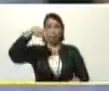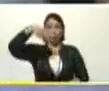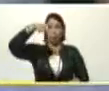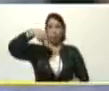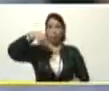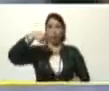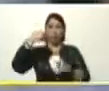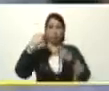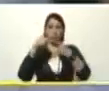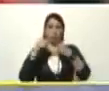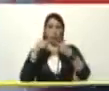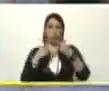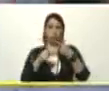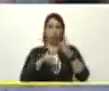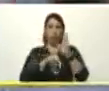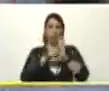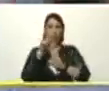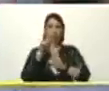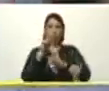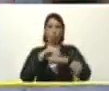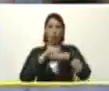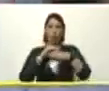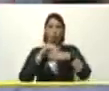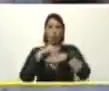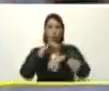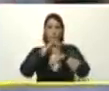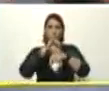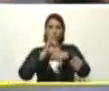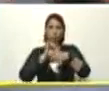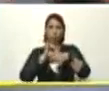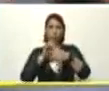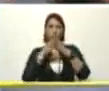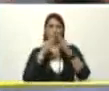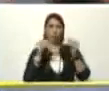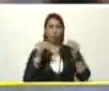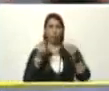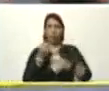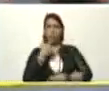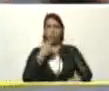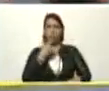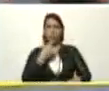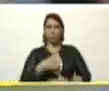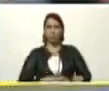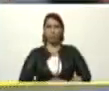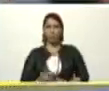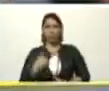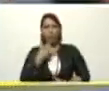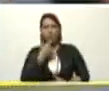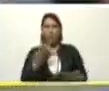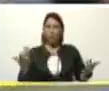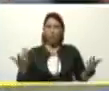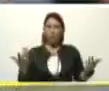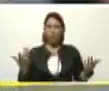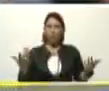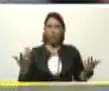qué, el litro de alcohol, los bisturí, todos los antibióticos. Y yo digo,